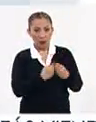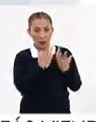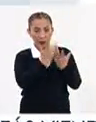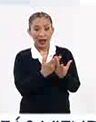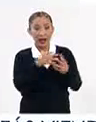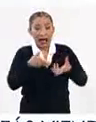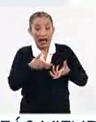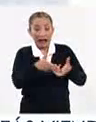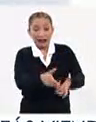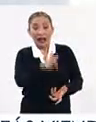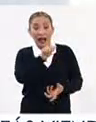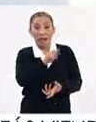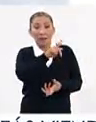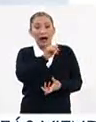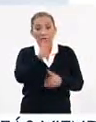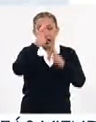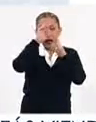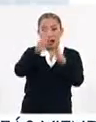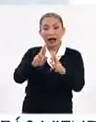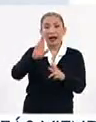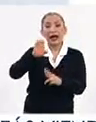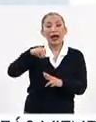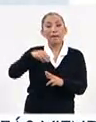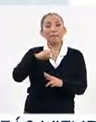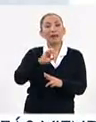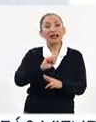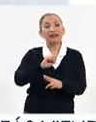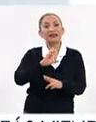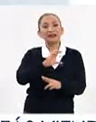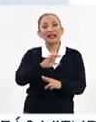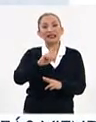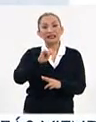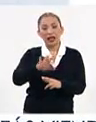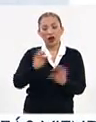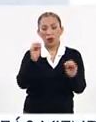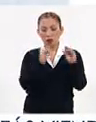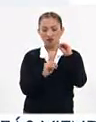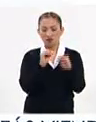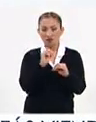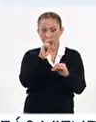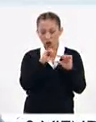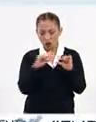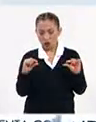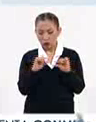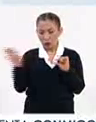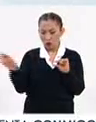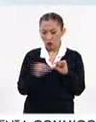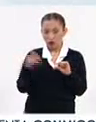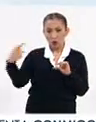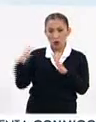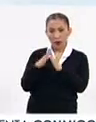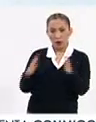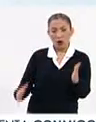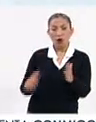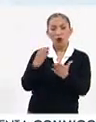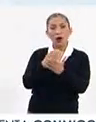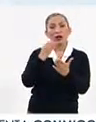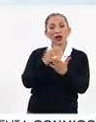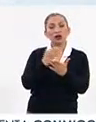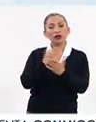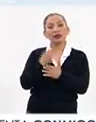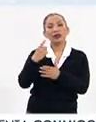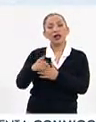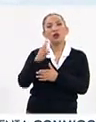la calle de la Paja es un homenaje a Aimé Césaire, un poco cifrado, porque hay citas ahí de su gran libro Cuaderno de un retorno al